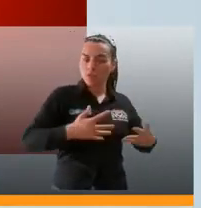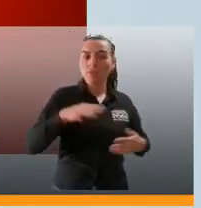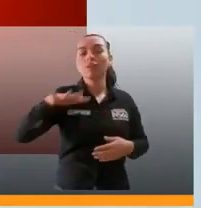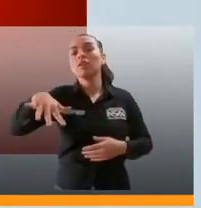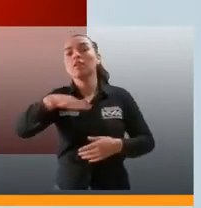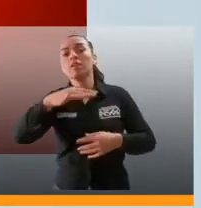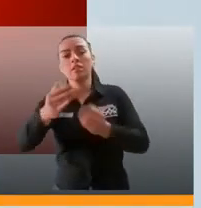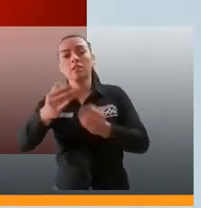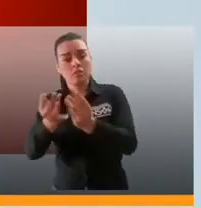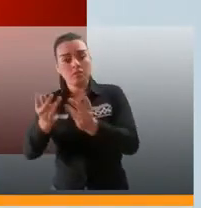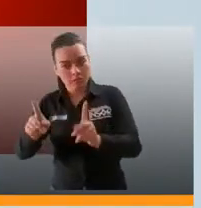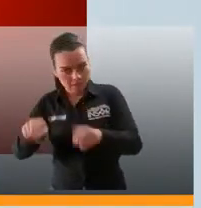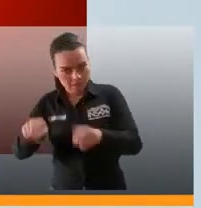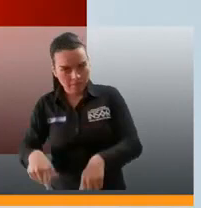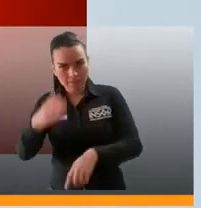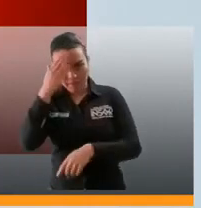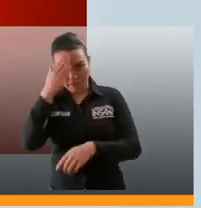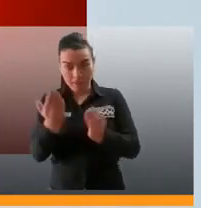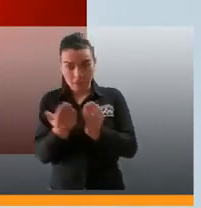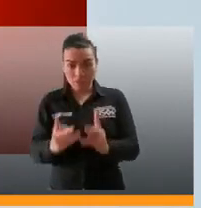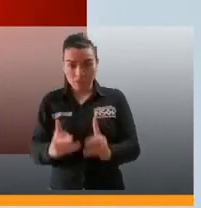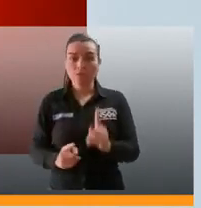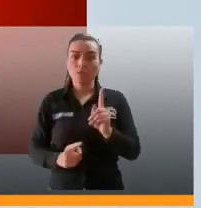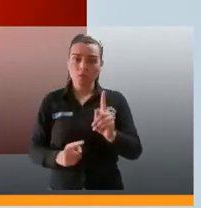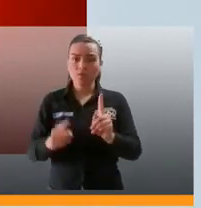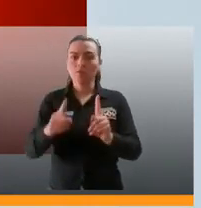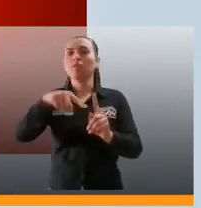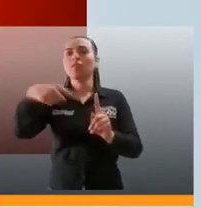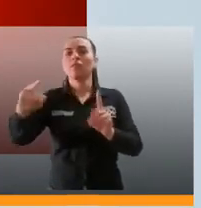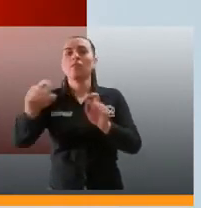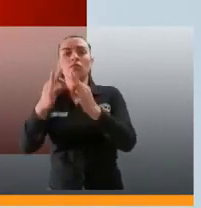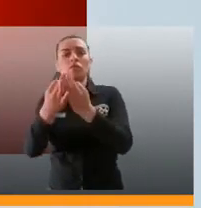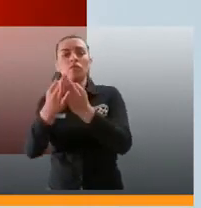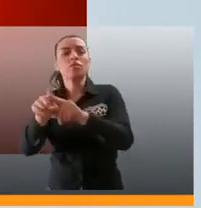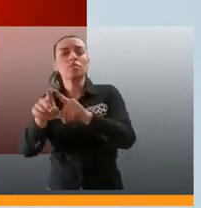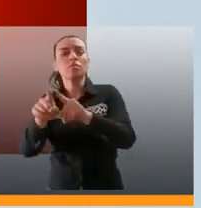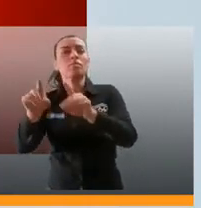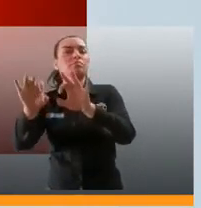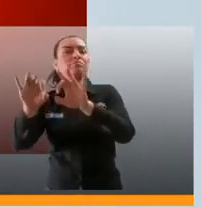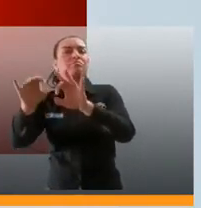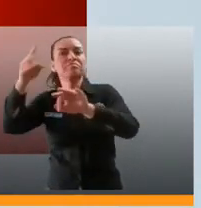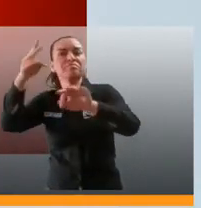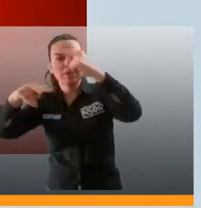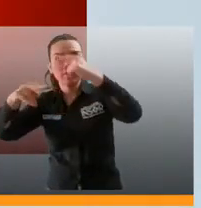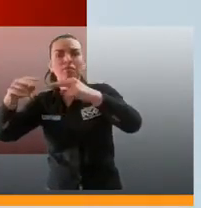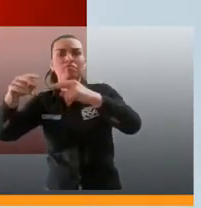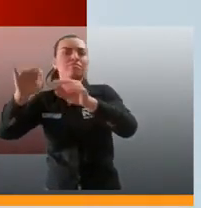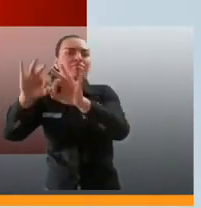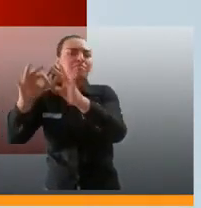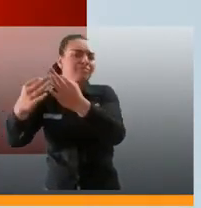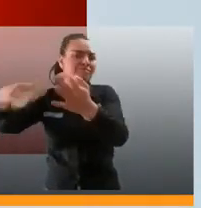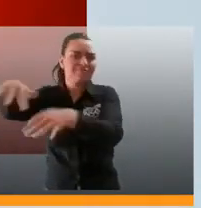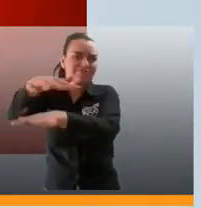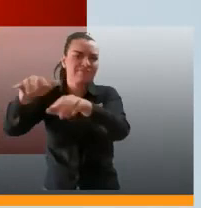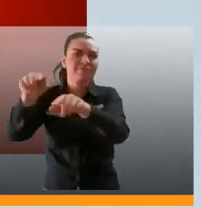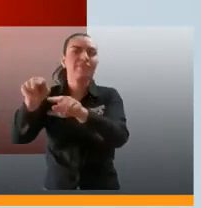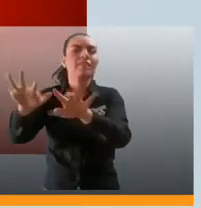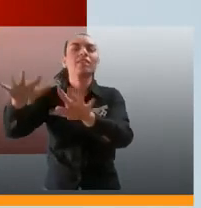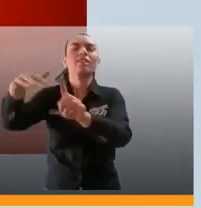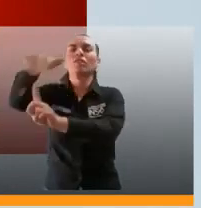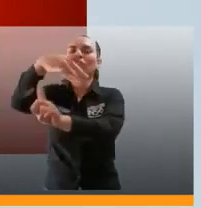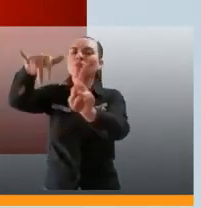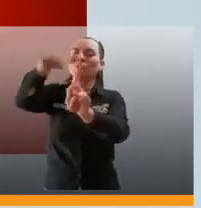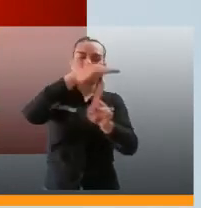de ser estudiante, es hijo, es hermano, es joven, es deportista. Bueno, todos estos contextos. ¿Y qué pasó ahora con